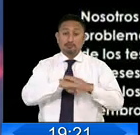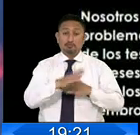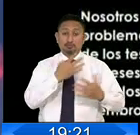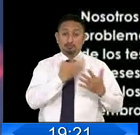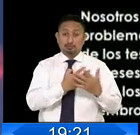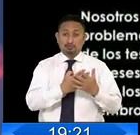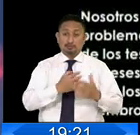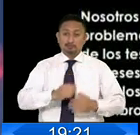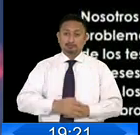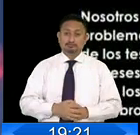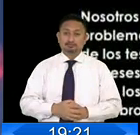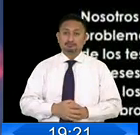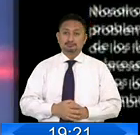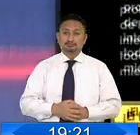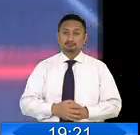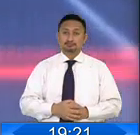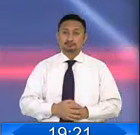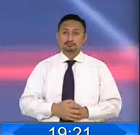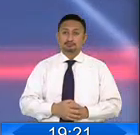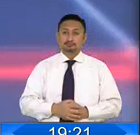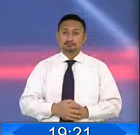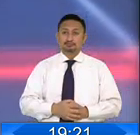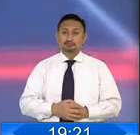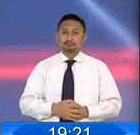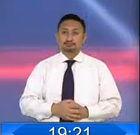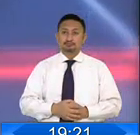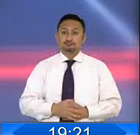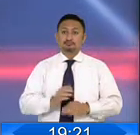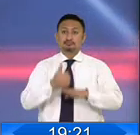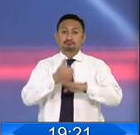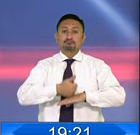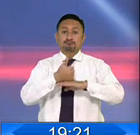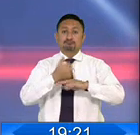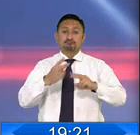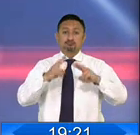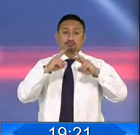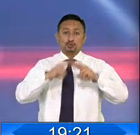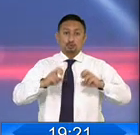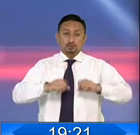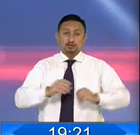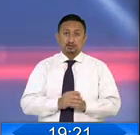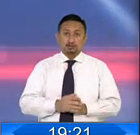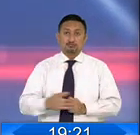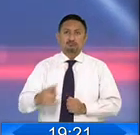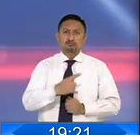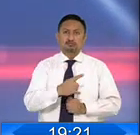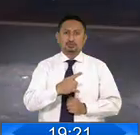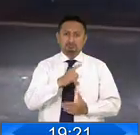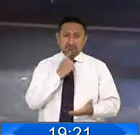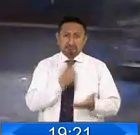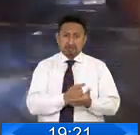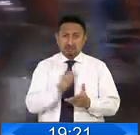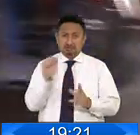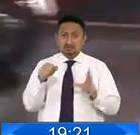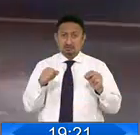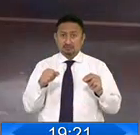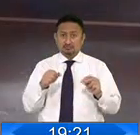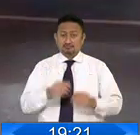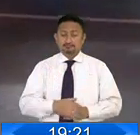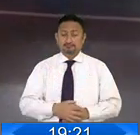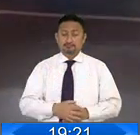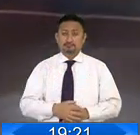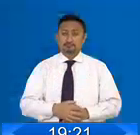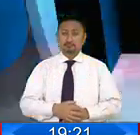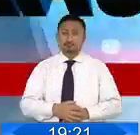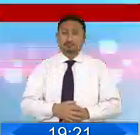registrados en las últimas 48 horas. Al momento, las autoridades investigan la autenticidad o no de este volante, informó Marilyn